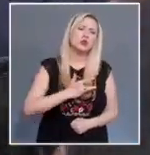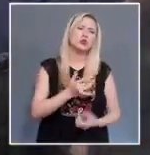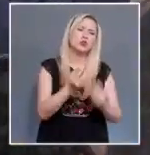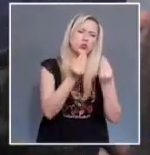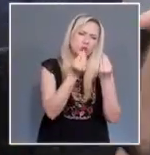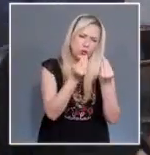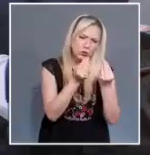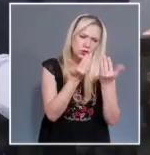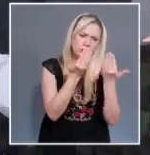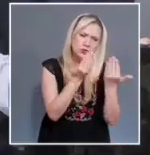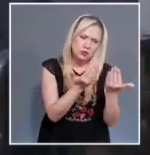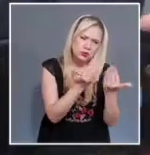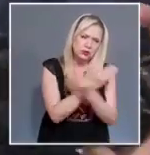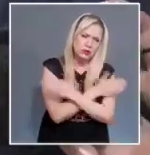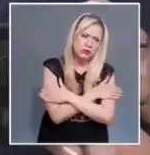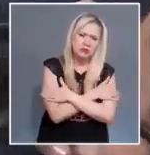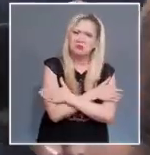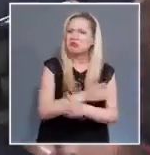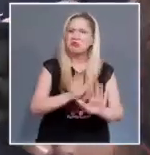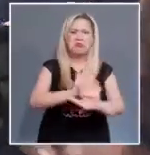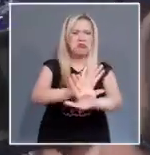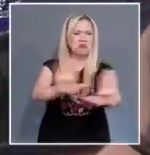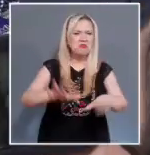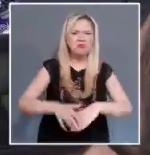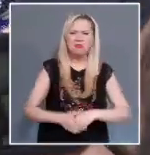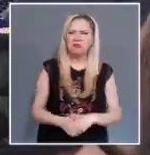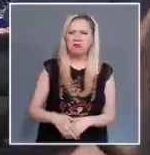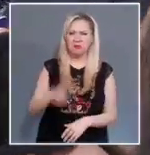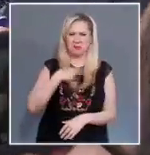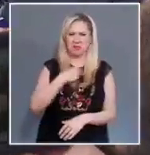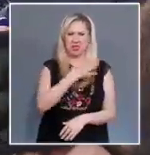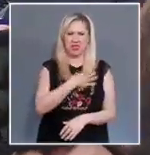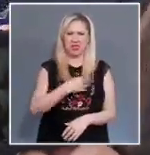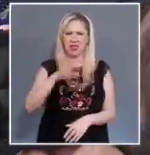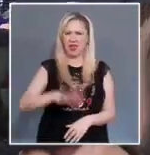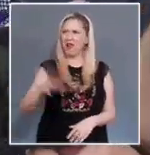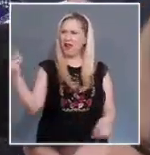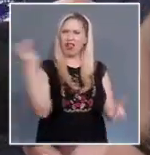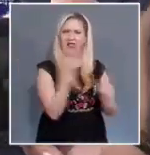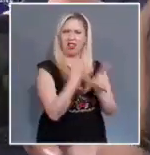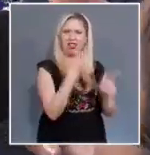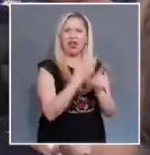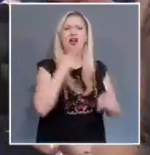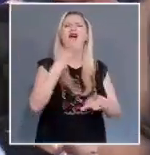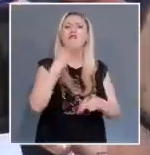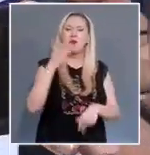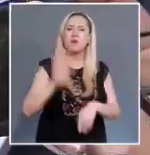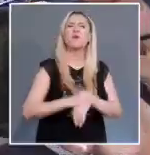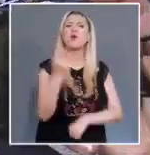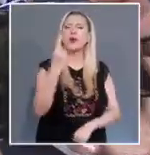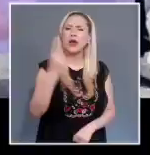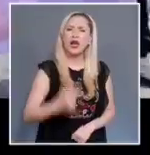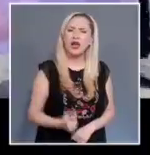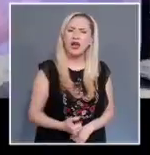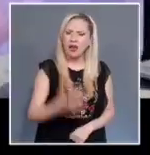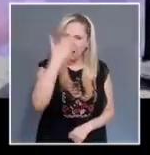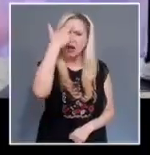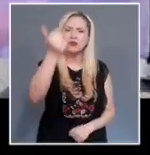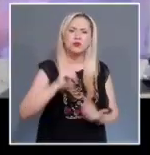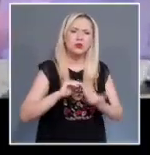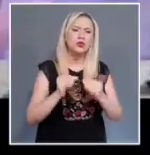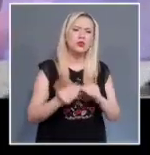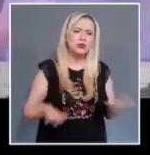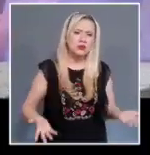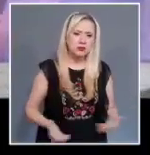¿Cómo se atreve a hablar de esa manera de mis hijas? ¿Qué derecho le da a hablar de esa manera de mis hijas? En entrevista, la madre de